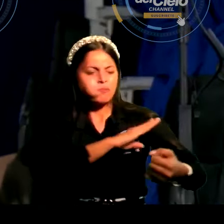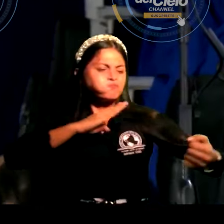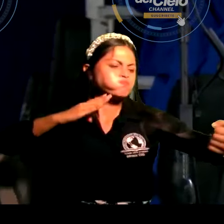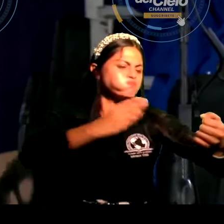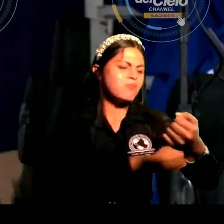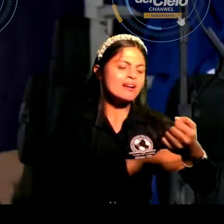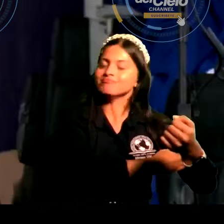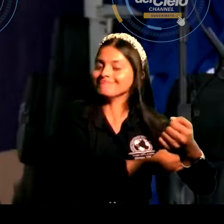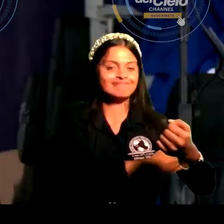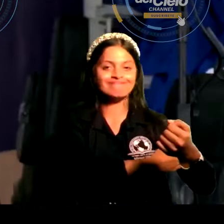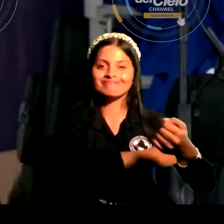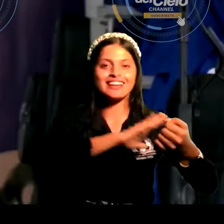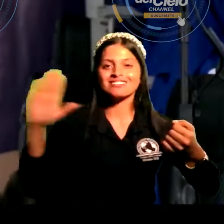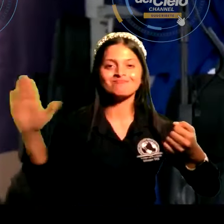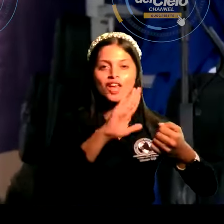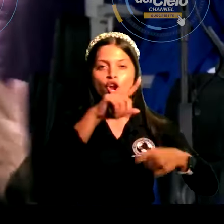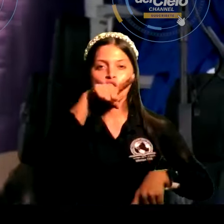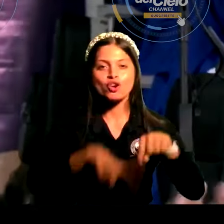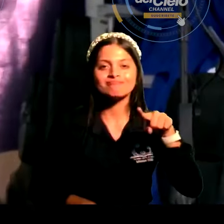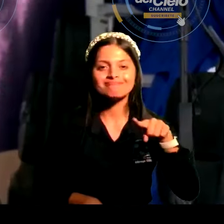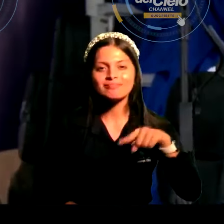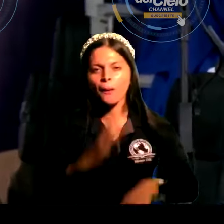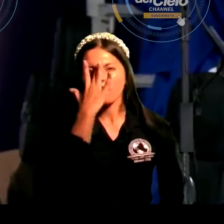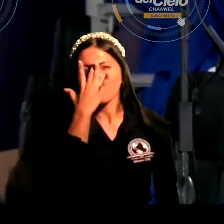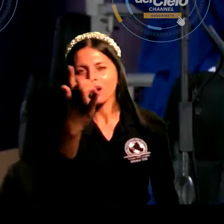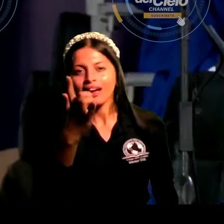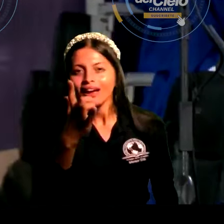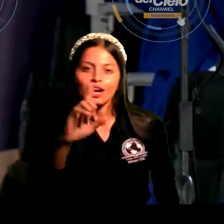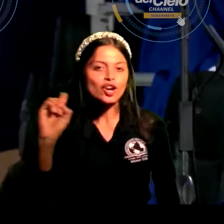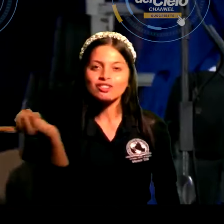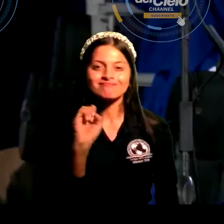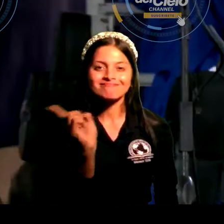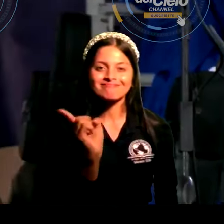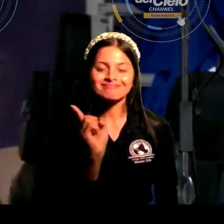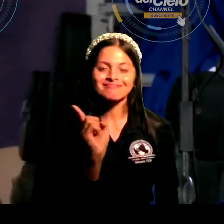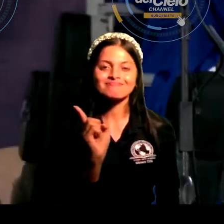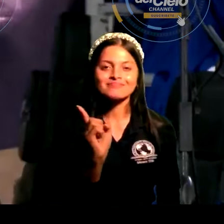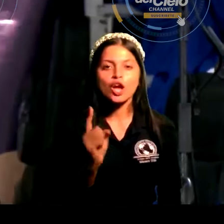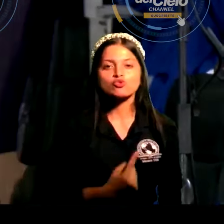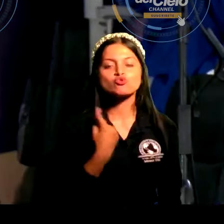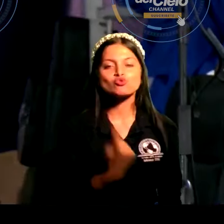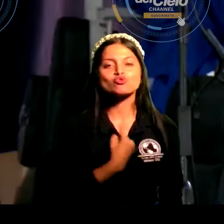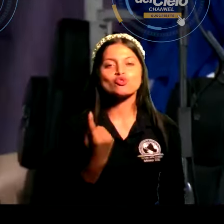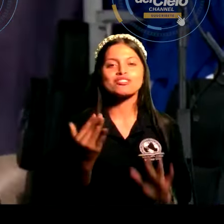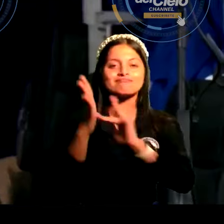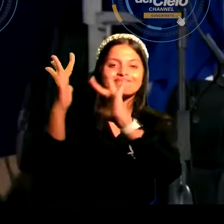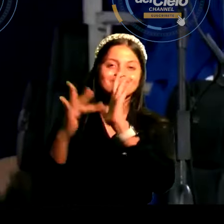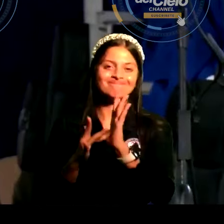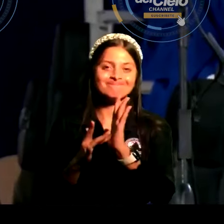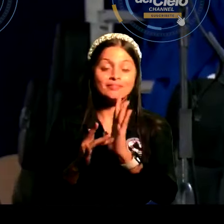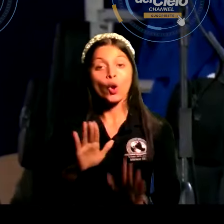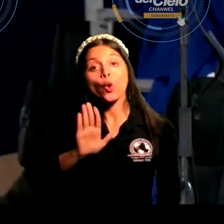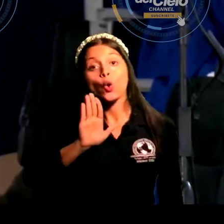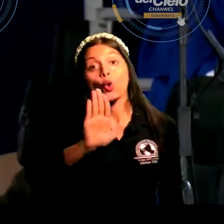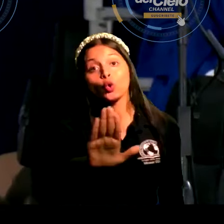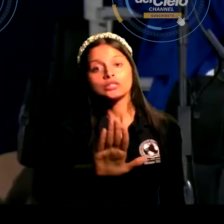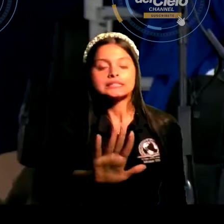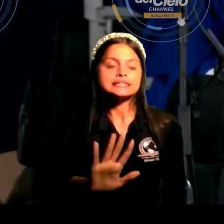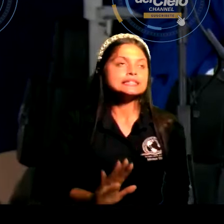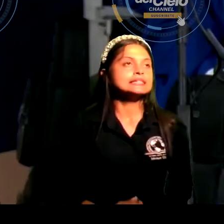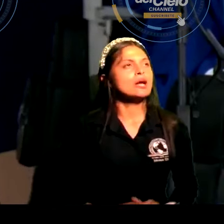totalmente incapaz, por ella es imposible librarse. Y si usted quiere una